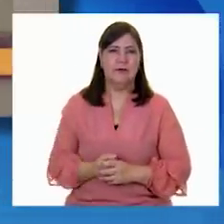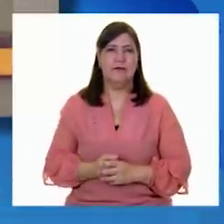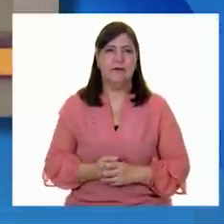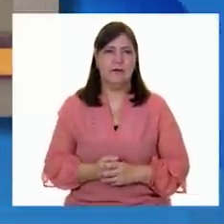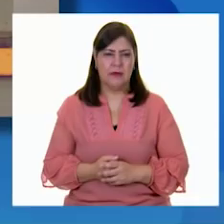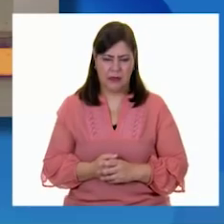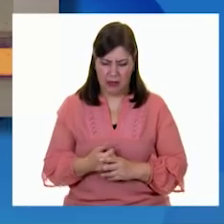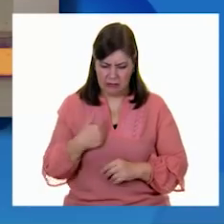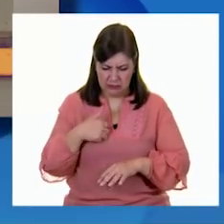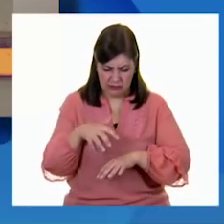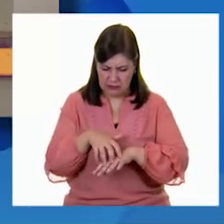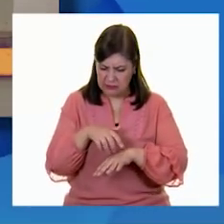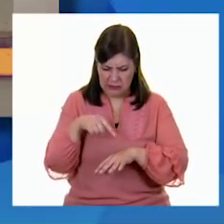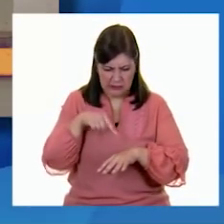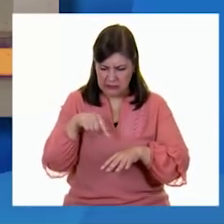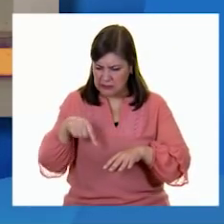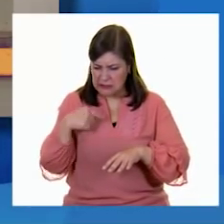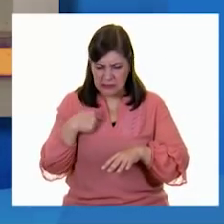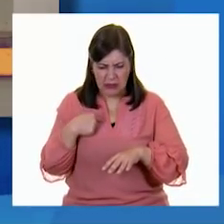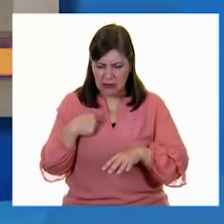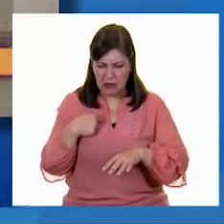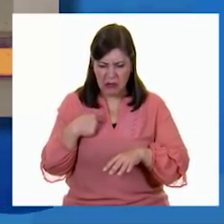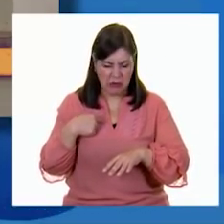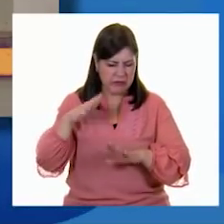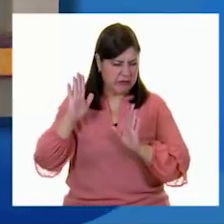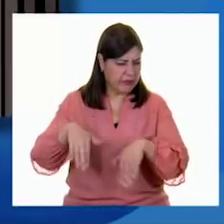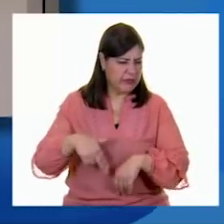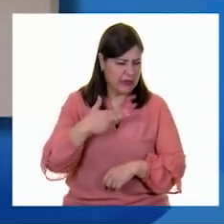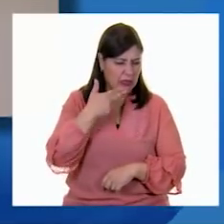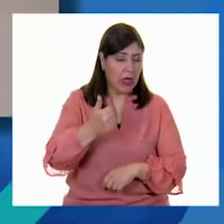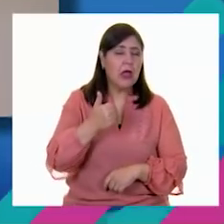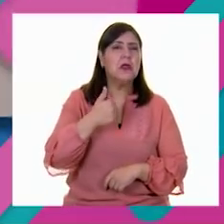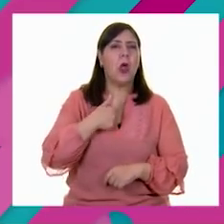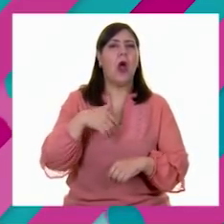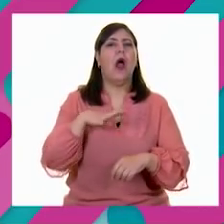¿Pies para qué los quiero si tengo alas para volar?